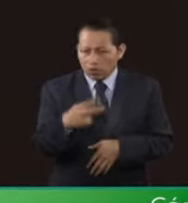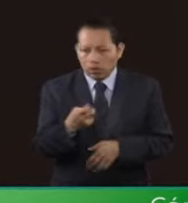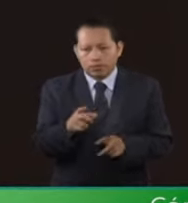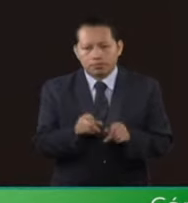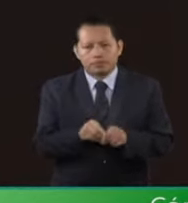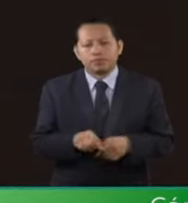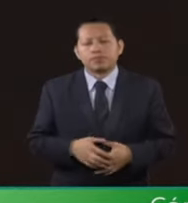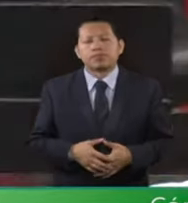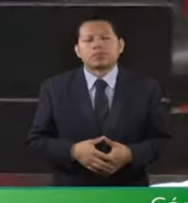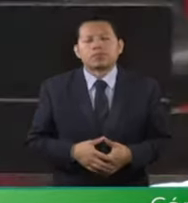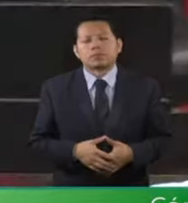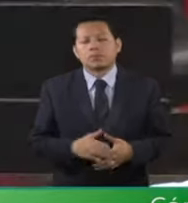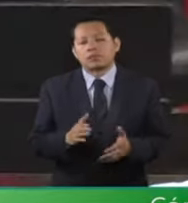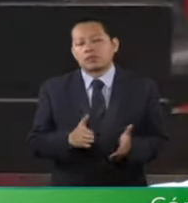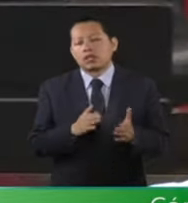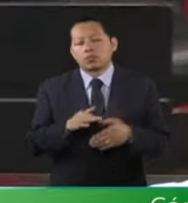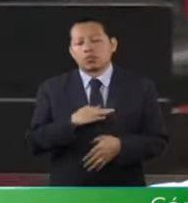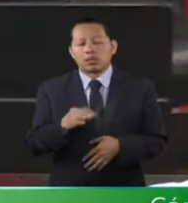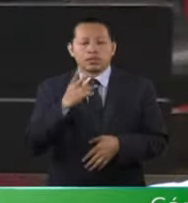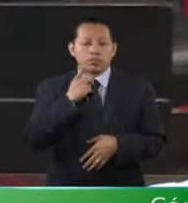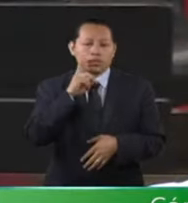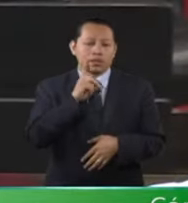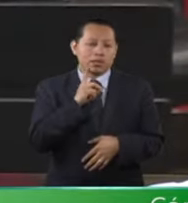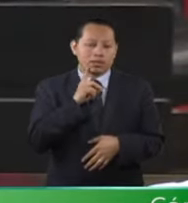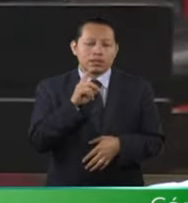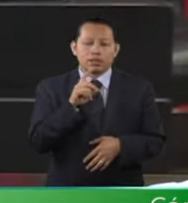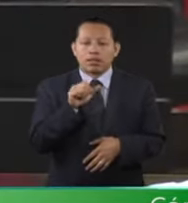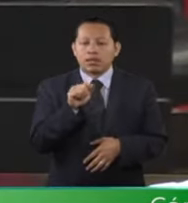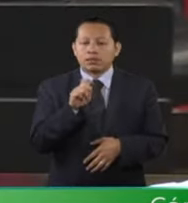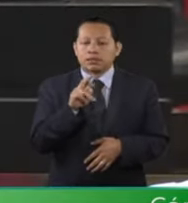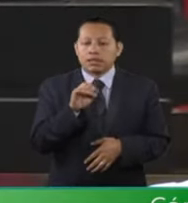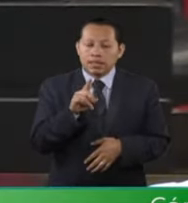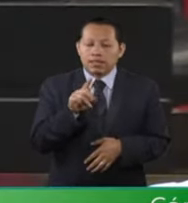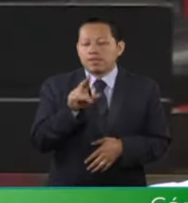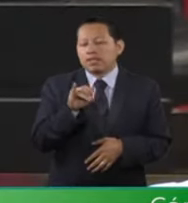cuanto. En el uso de la palabra, la diputada Astrid Viridiana Cornejo Gómez.